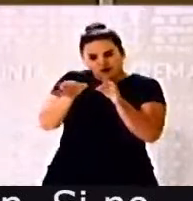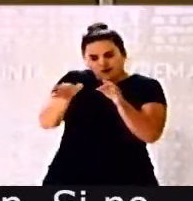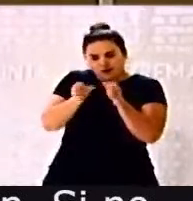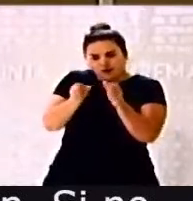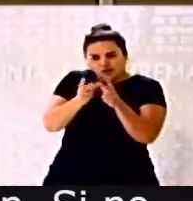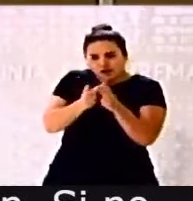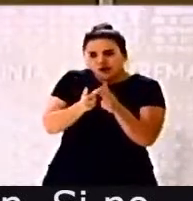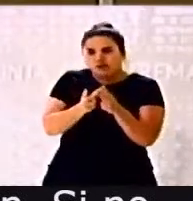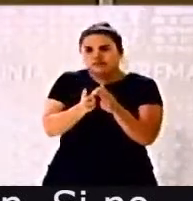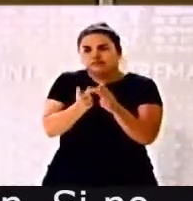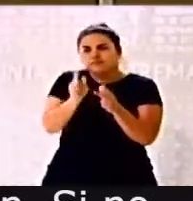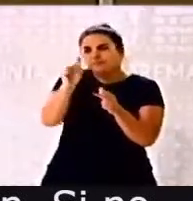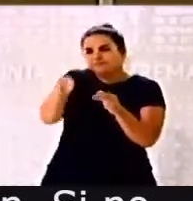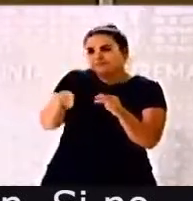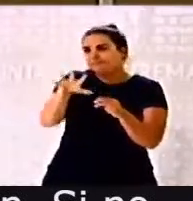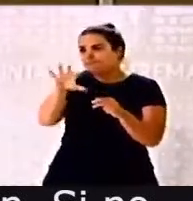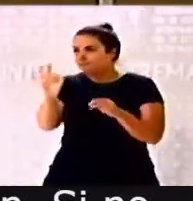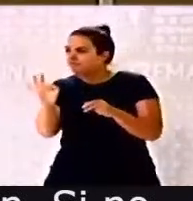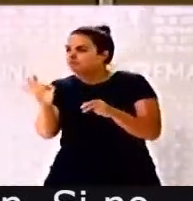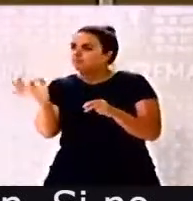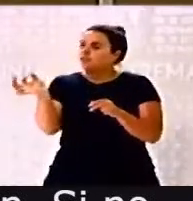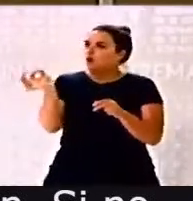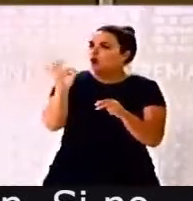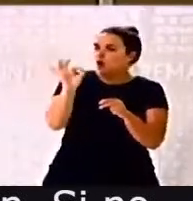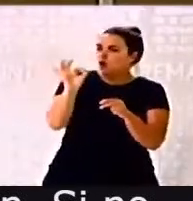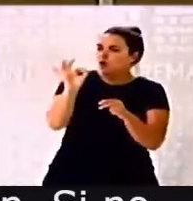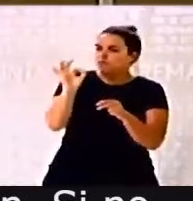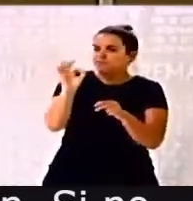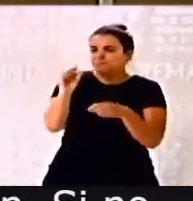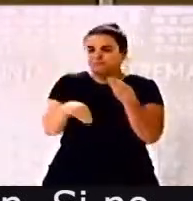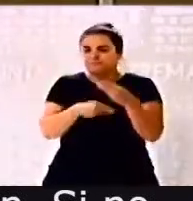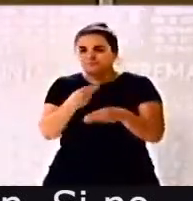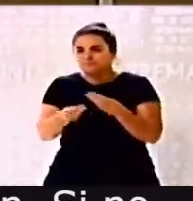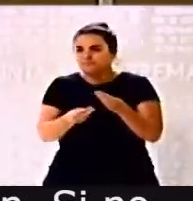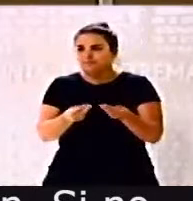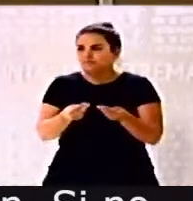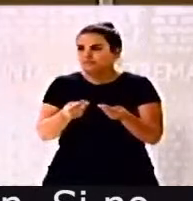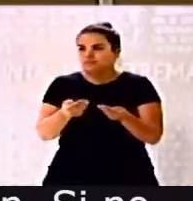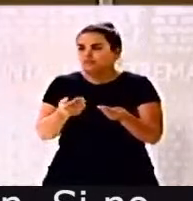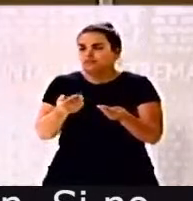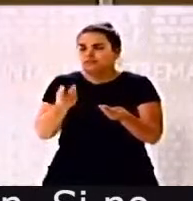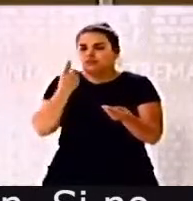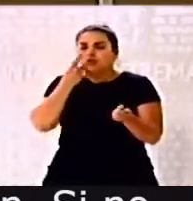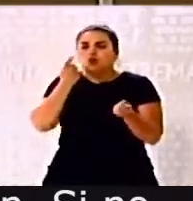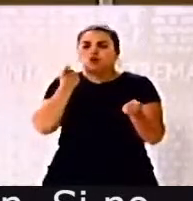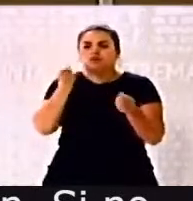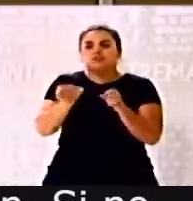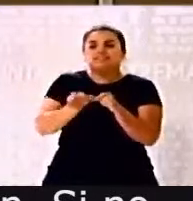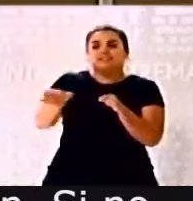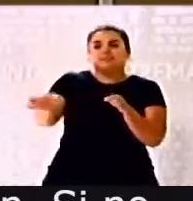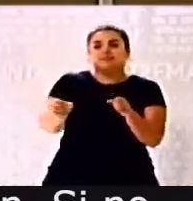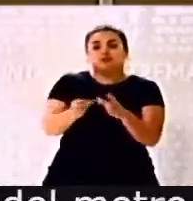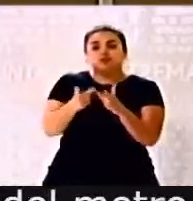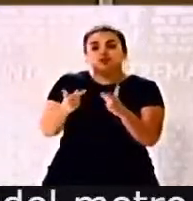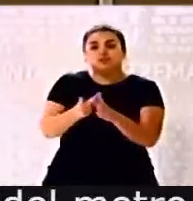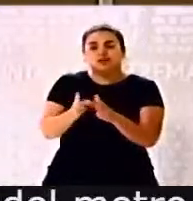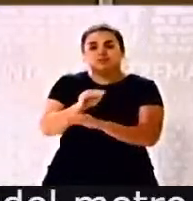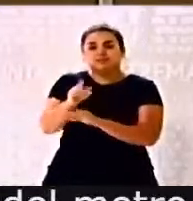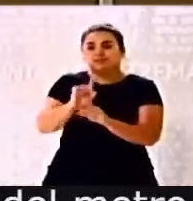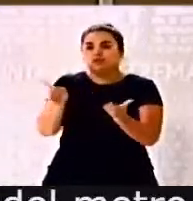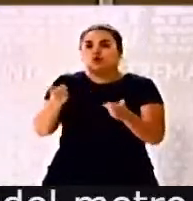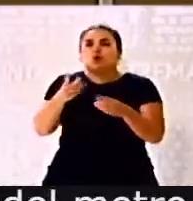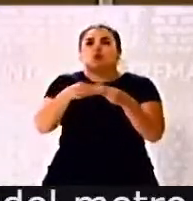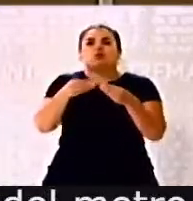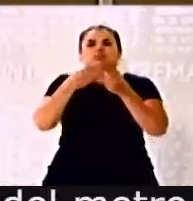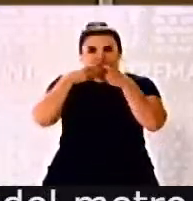social del 1,5 metros o si no somos capaces de, si no conseguimos mantener ese distanciamiento social, utilizar